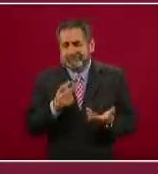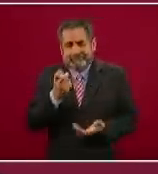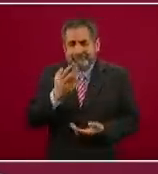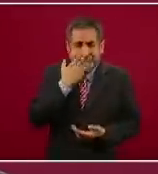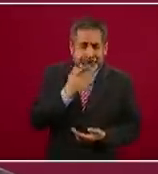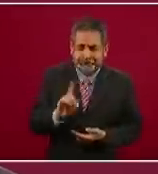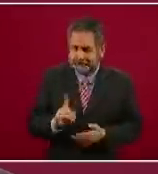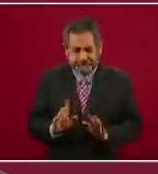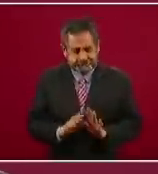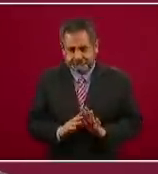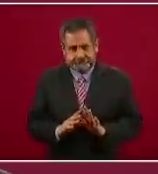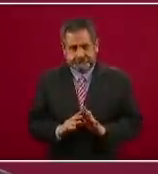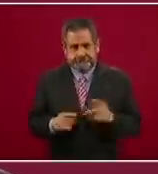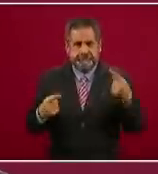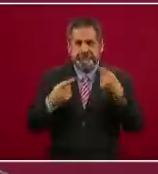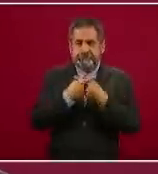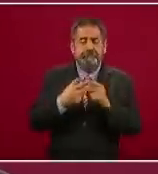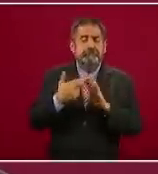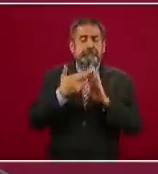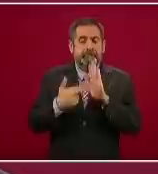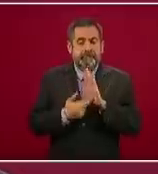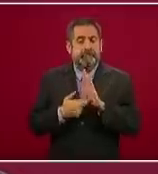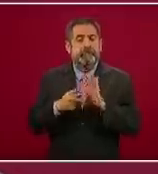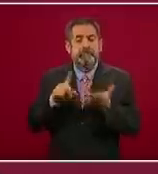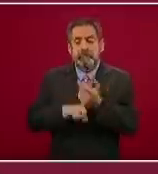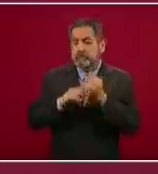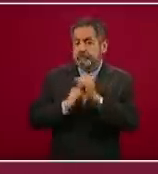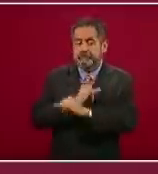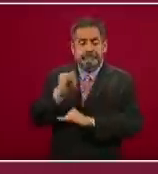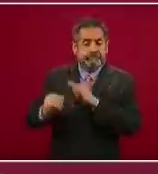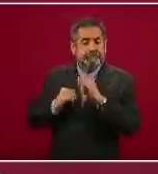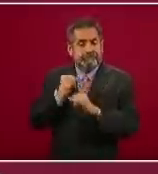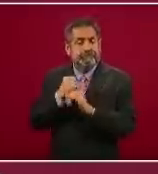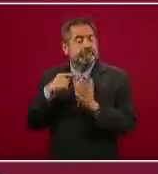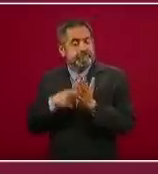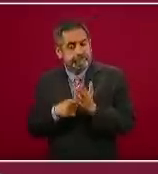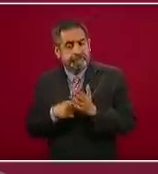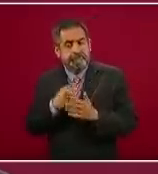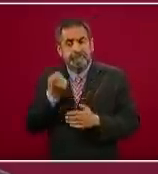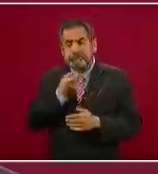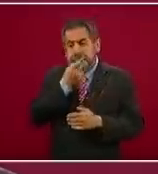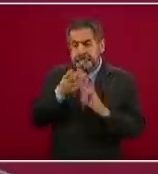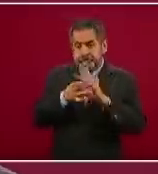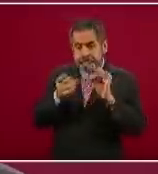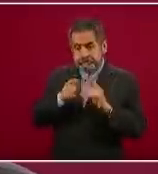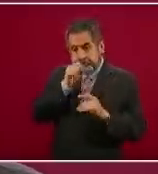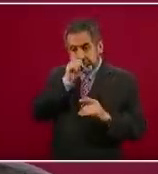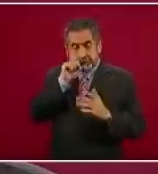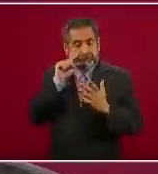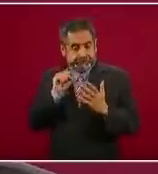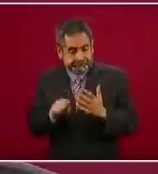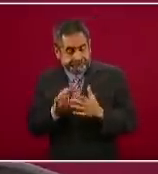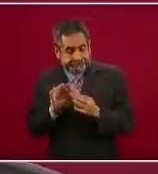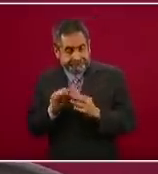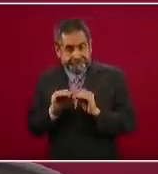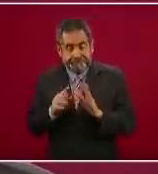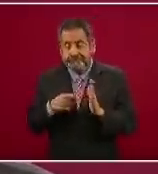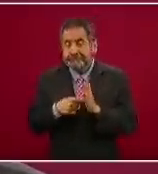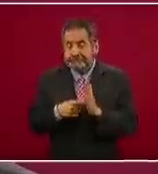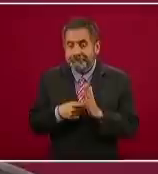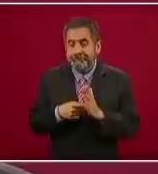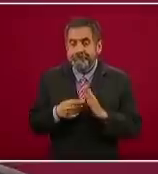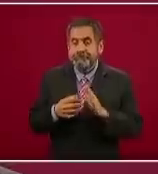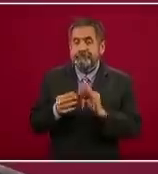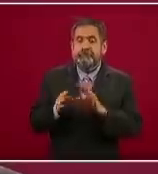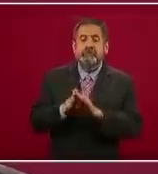son contrarias al Reglamento Sanitario Internacional y su esencia, que de manera muy formal